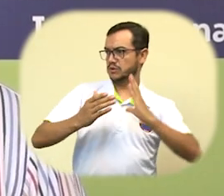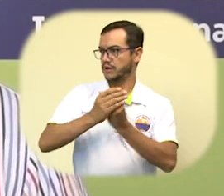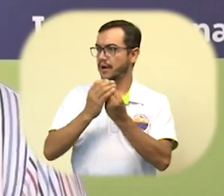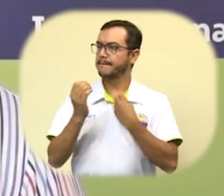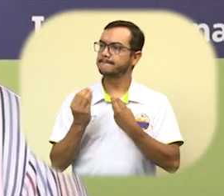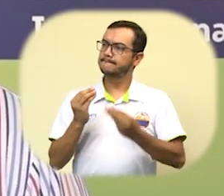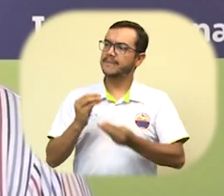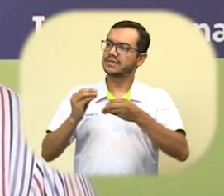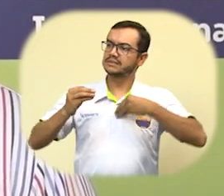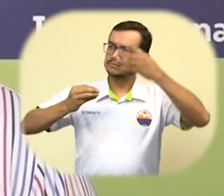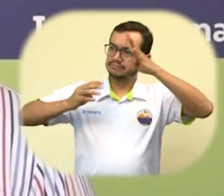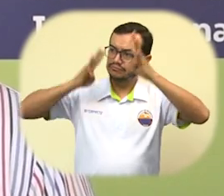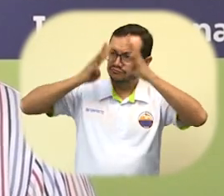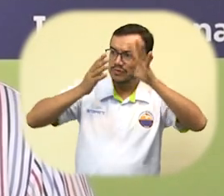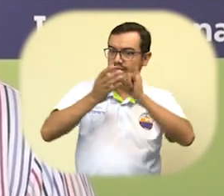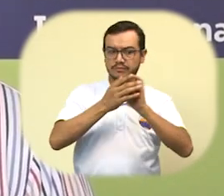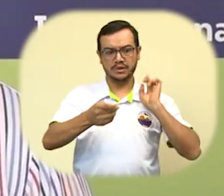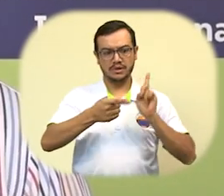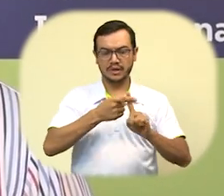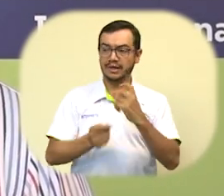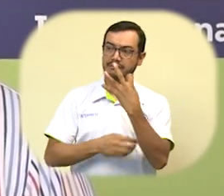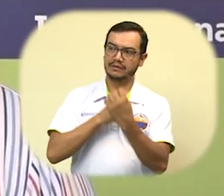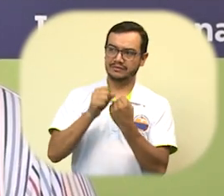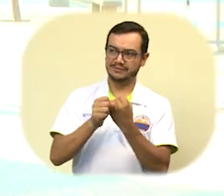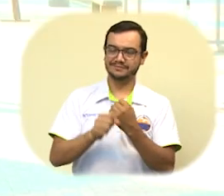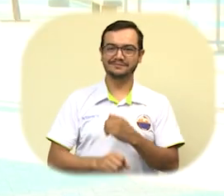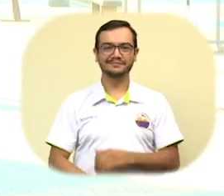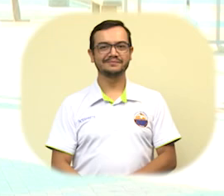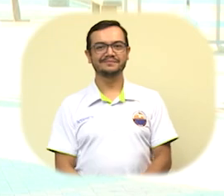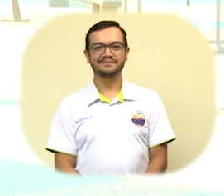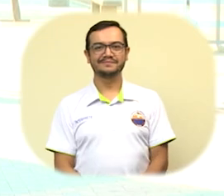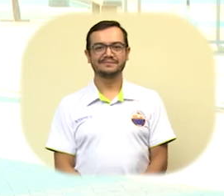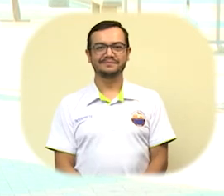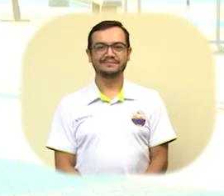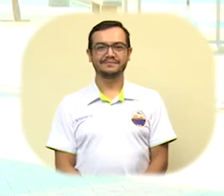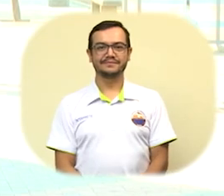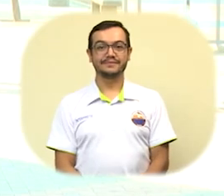incluyente e innovadora, como ha sido nuestro propósito de gobierno durante estos 3 años.